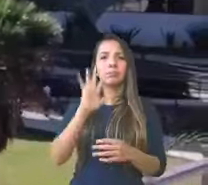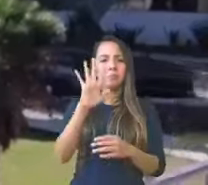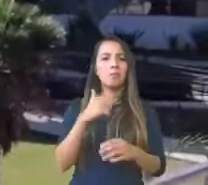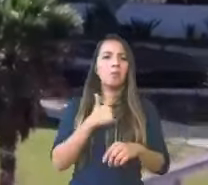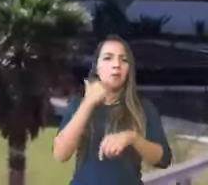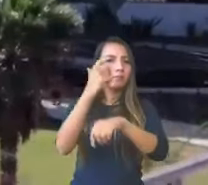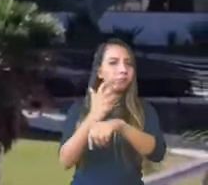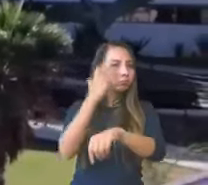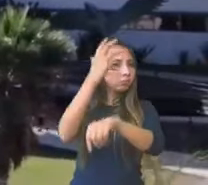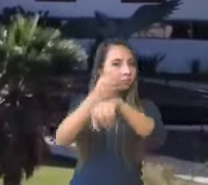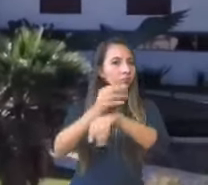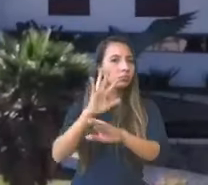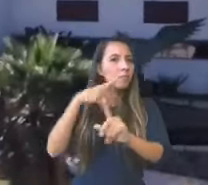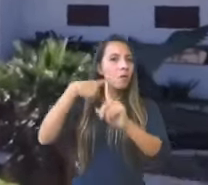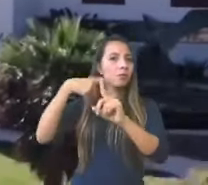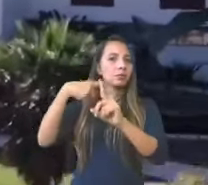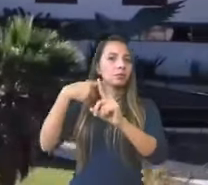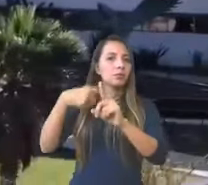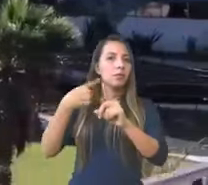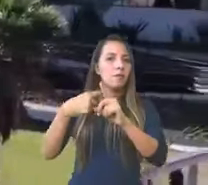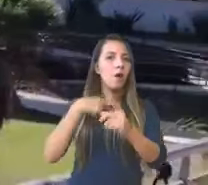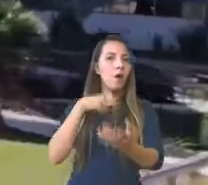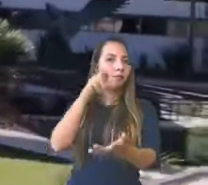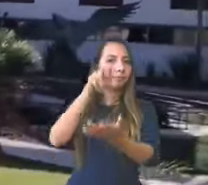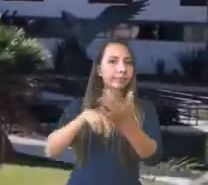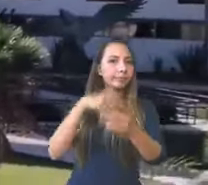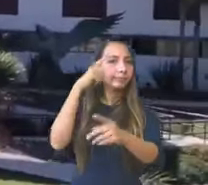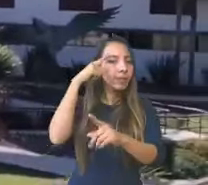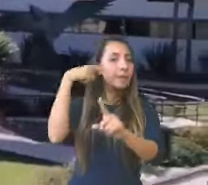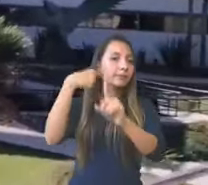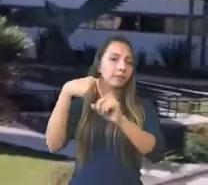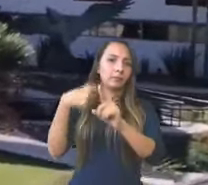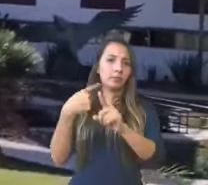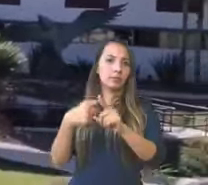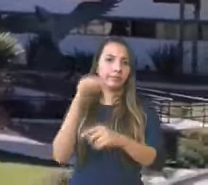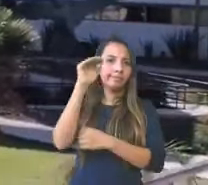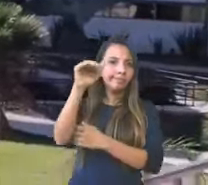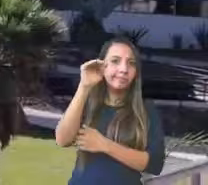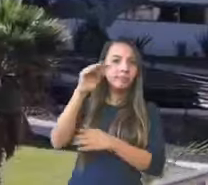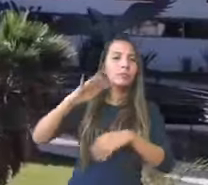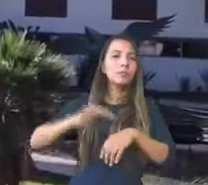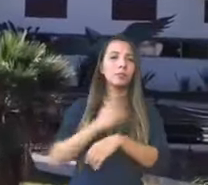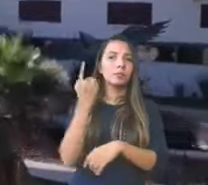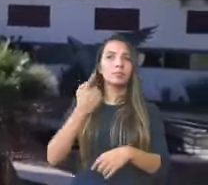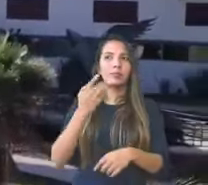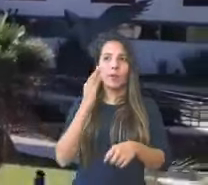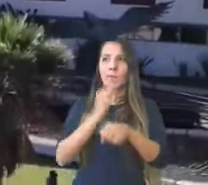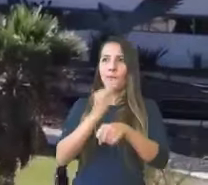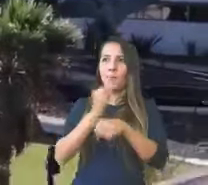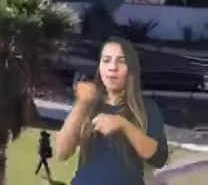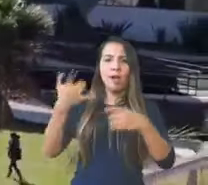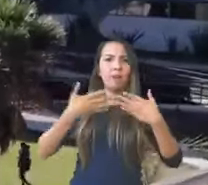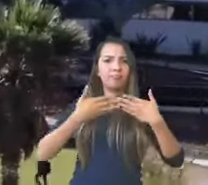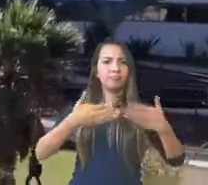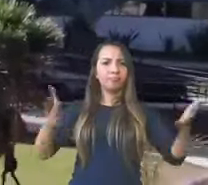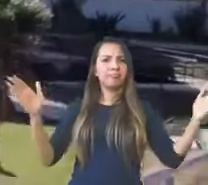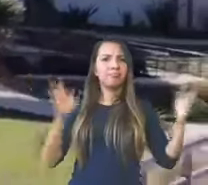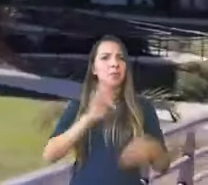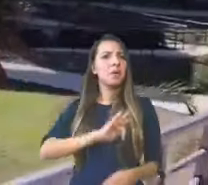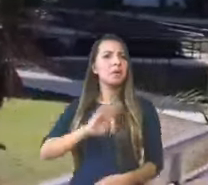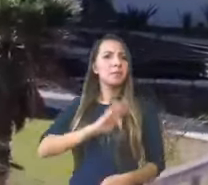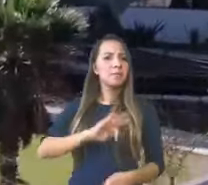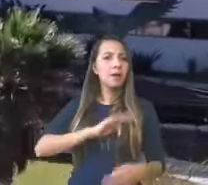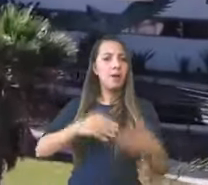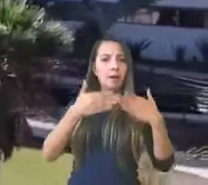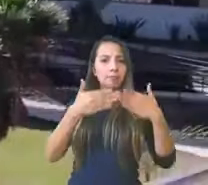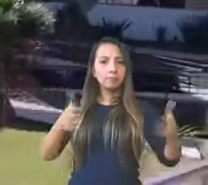constructiva, es una crítica constructiva, porque ahorita están abiertas de par en par las